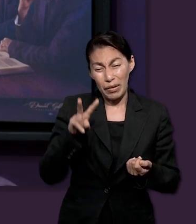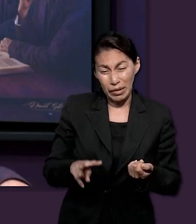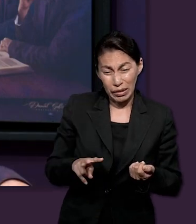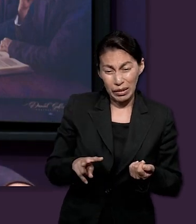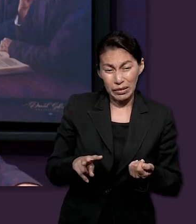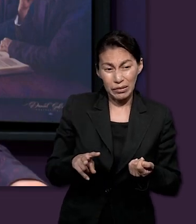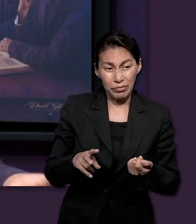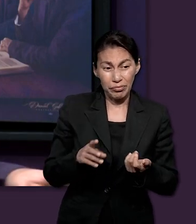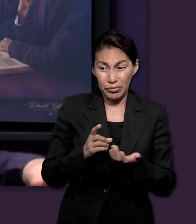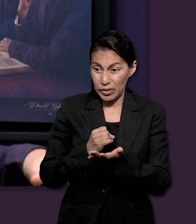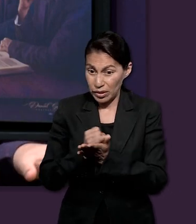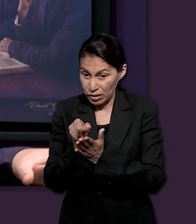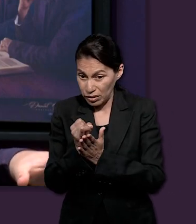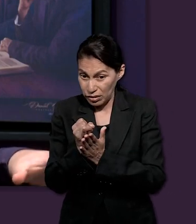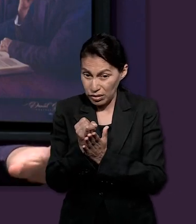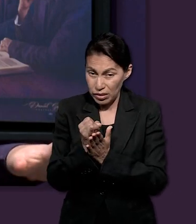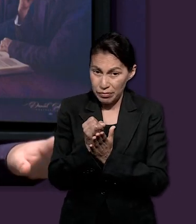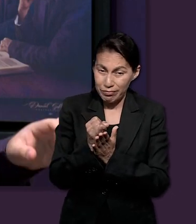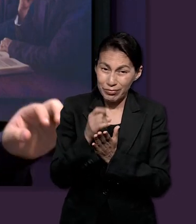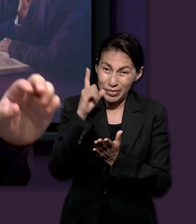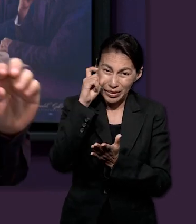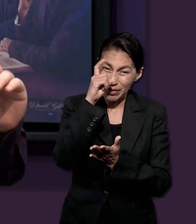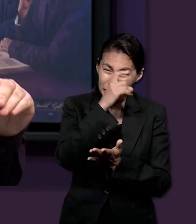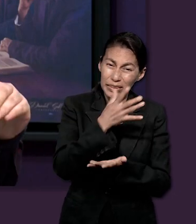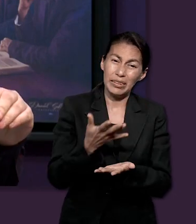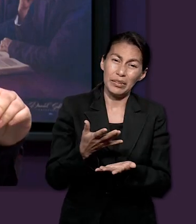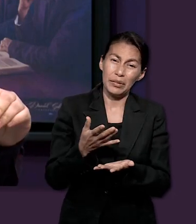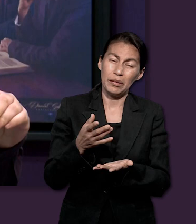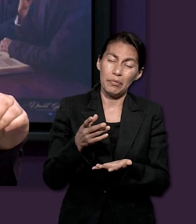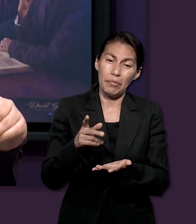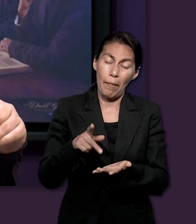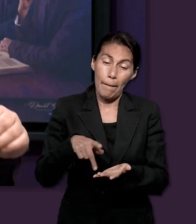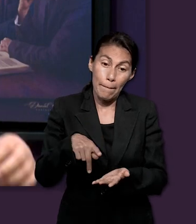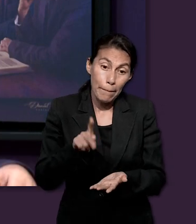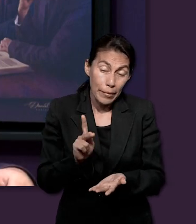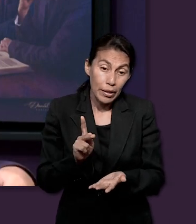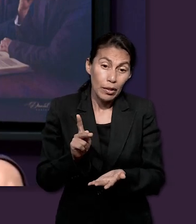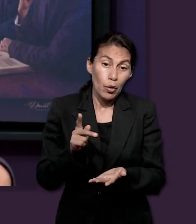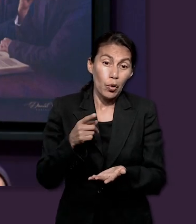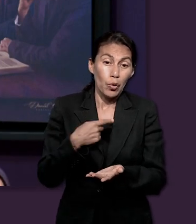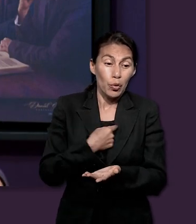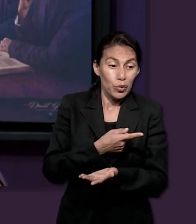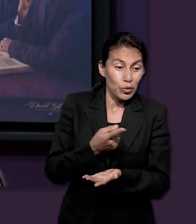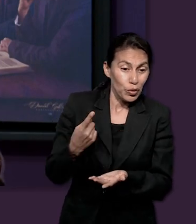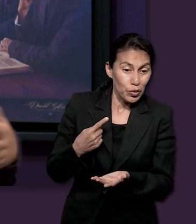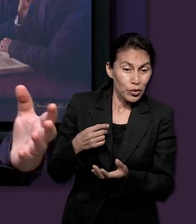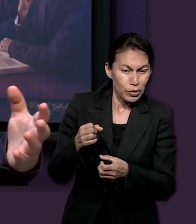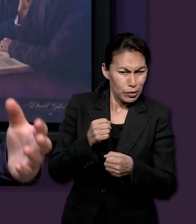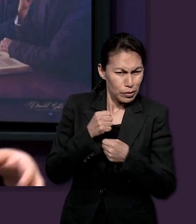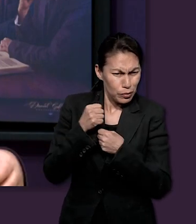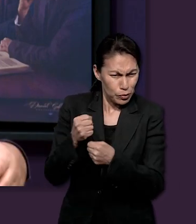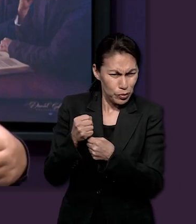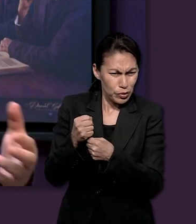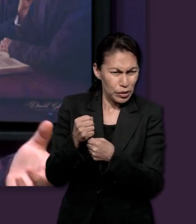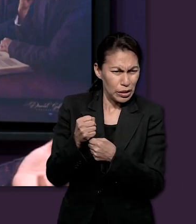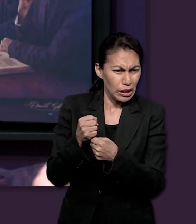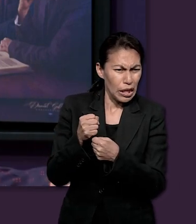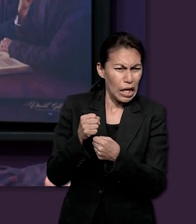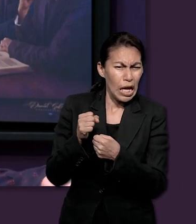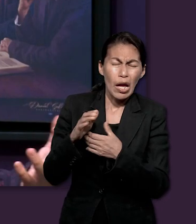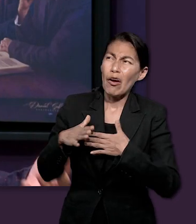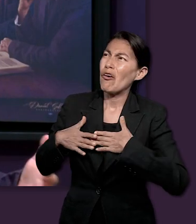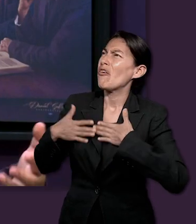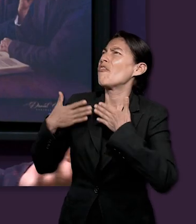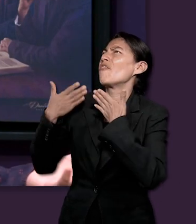determinar la verdad en esos tiempos es complicado, ¿no? Pero si nosotros tenemos esa garantía de que si a alguien